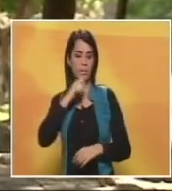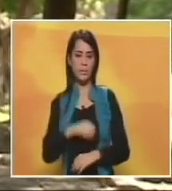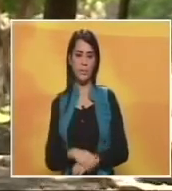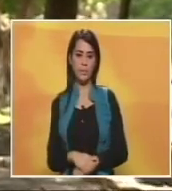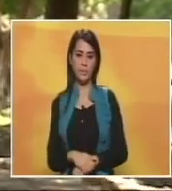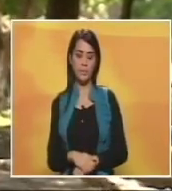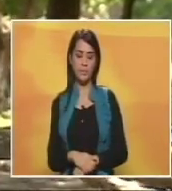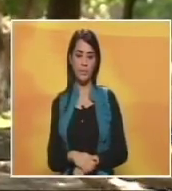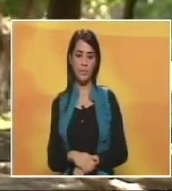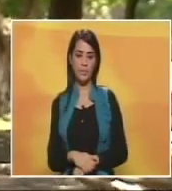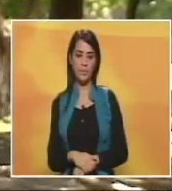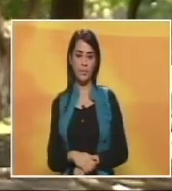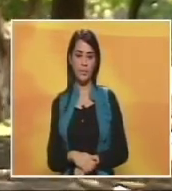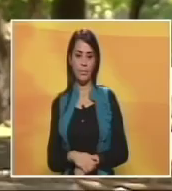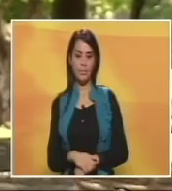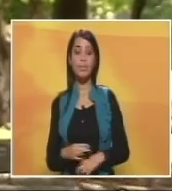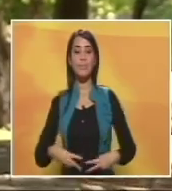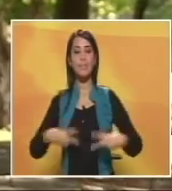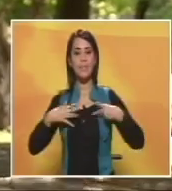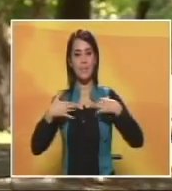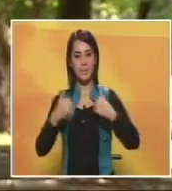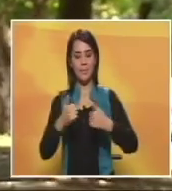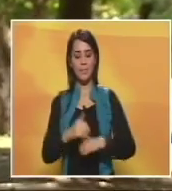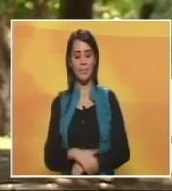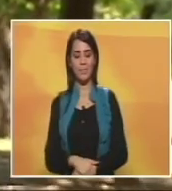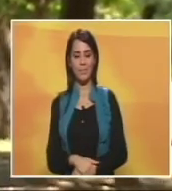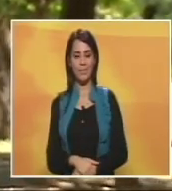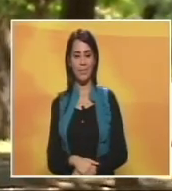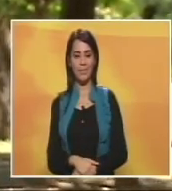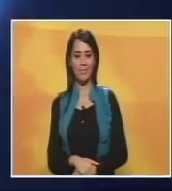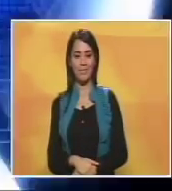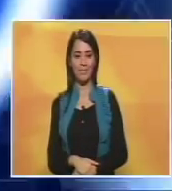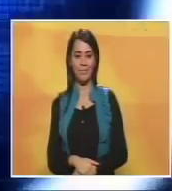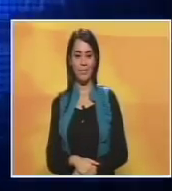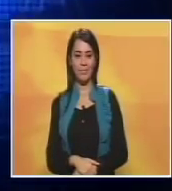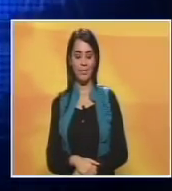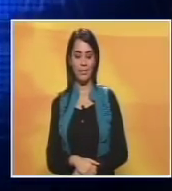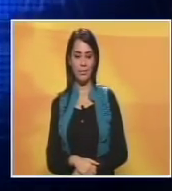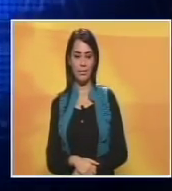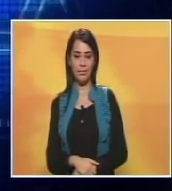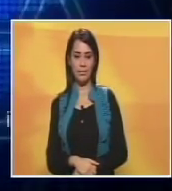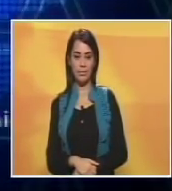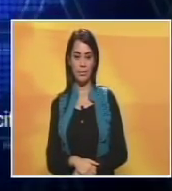adecuado. Soy Joyce Adrián, hasta una próxima entrega de Vida y Salud.